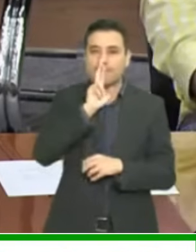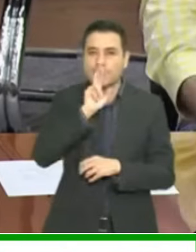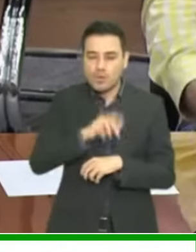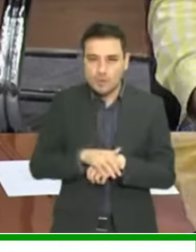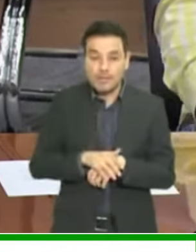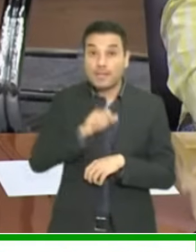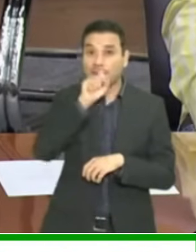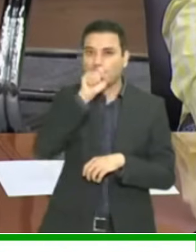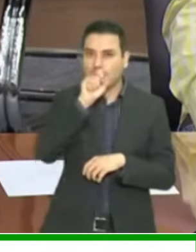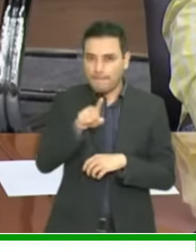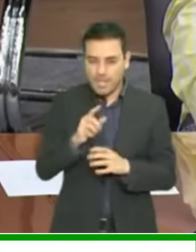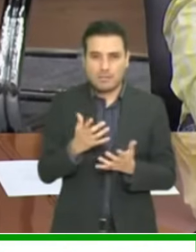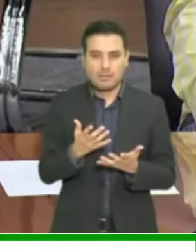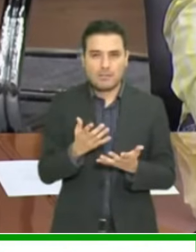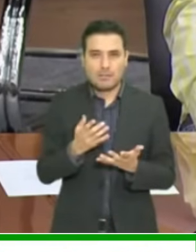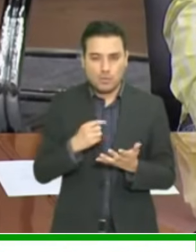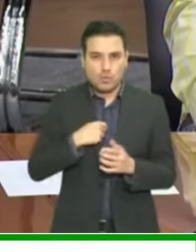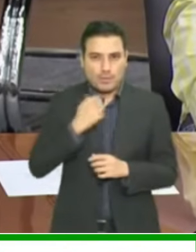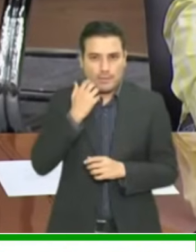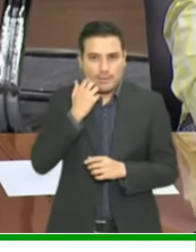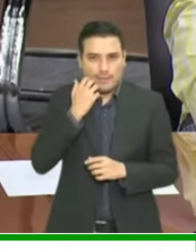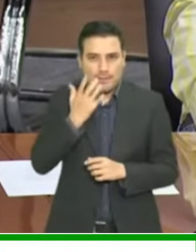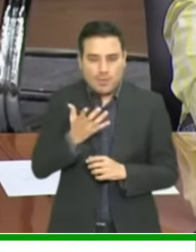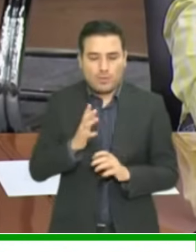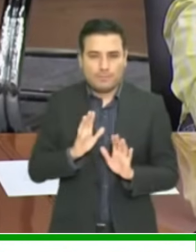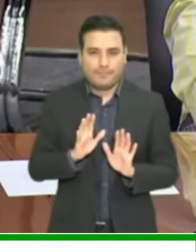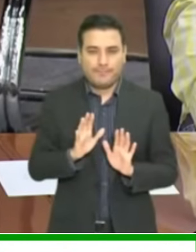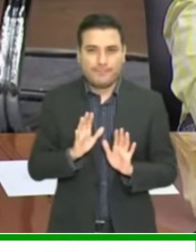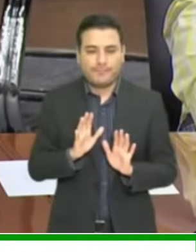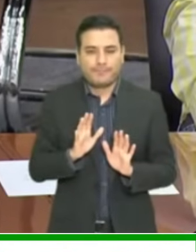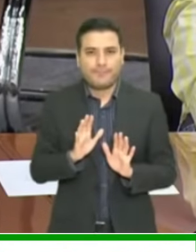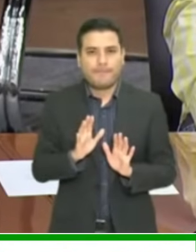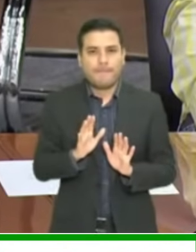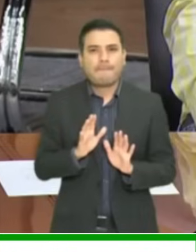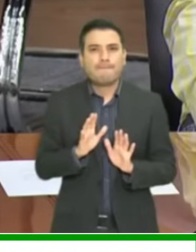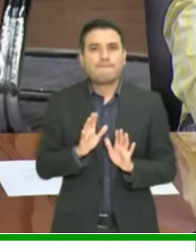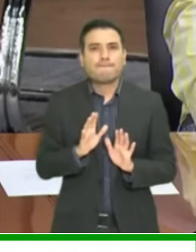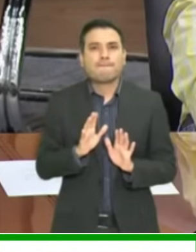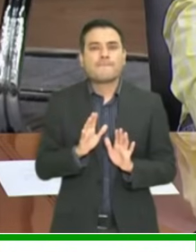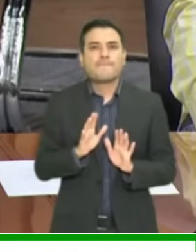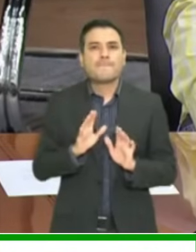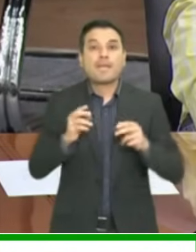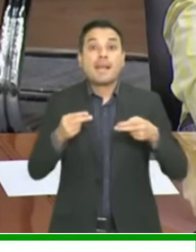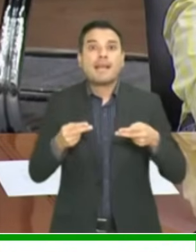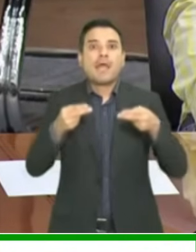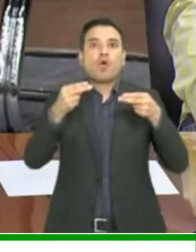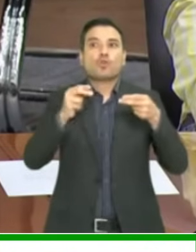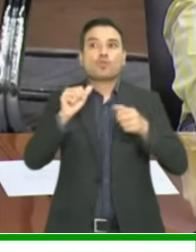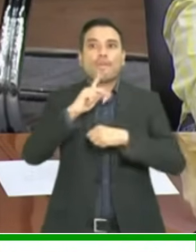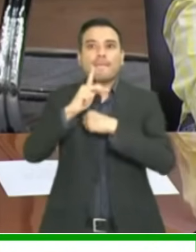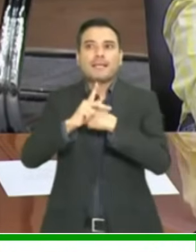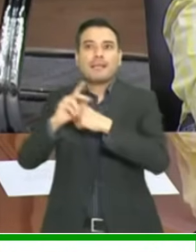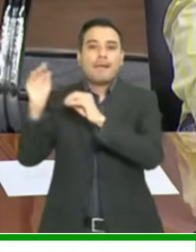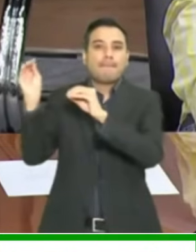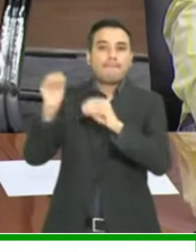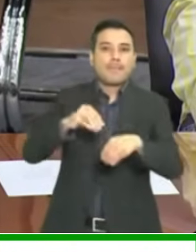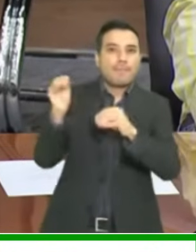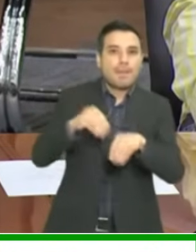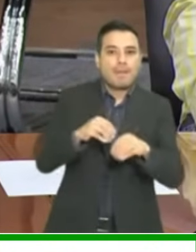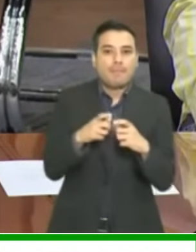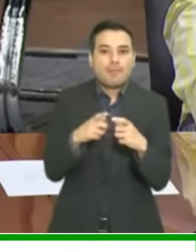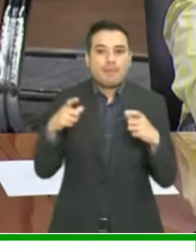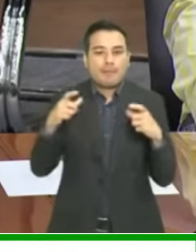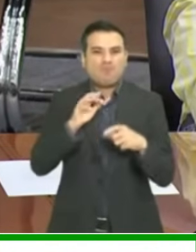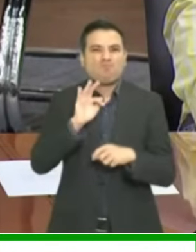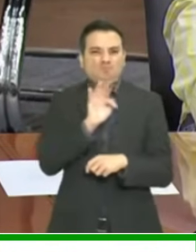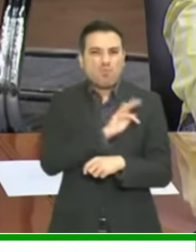la ilimitada oportunidad que genera la relocalización de activos para que México se